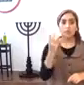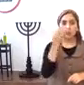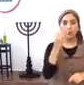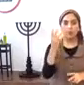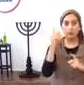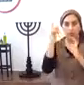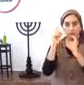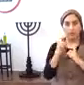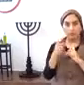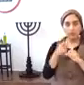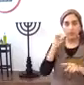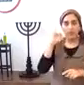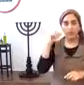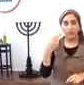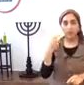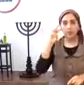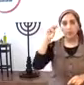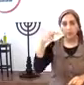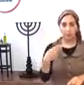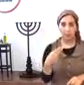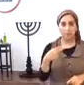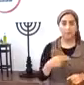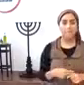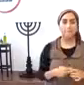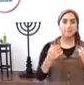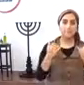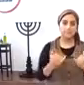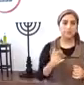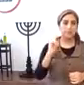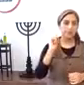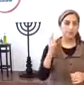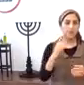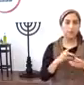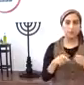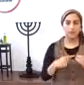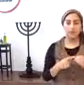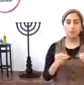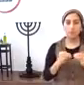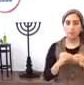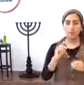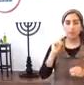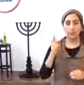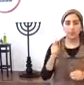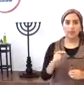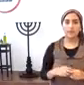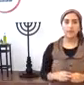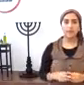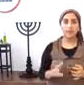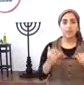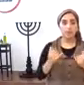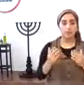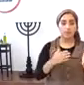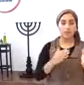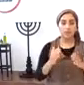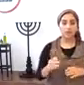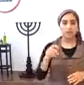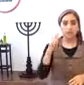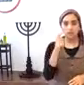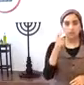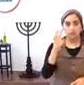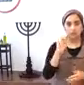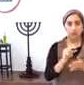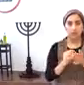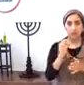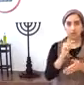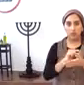voz es un regalo divino de Yahweh. Bueno, después hablaremos más de eso. Ahora vamos al